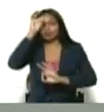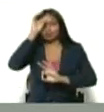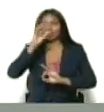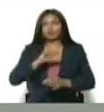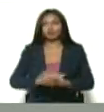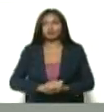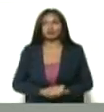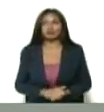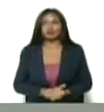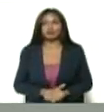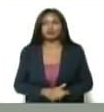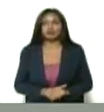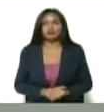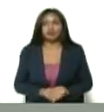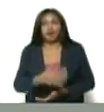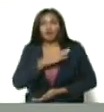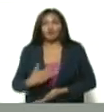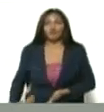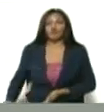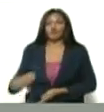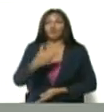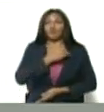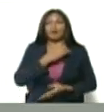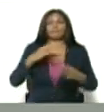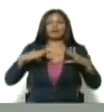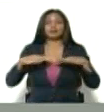Luca se autoproclamó en vacaciones el jueves, presidente.